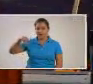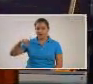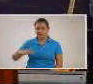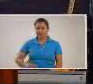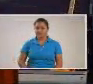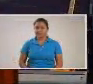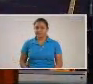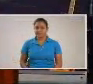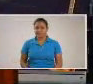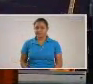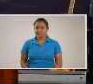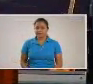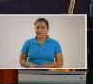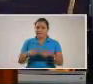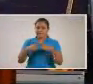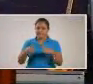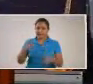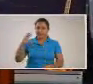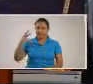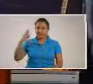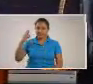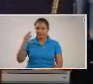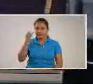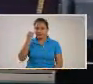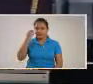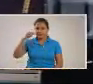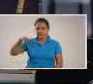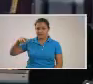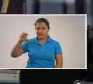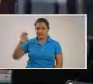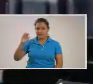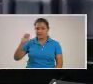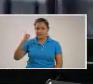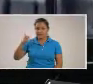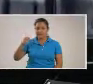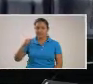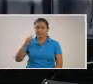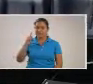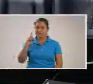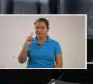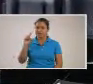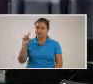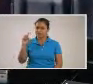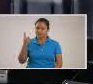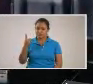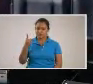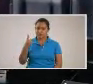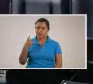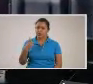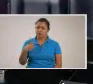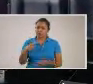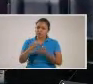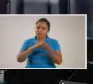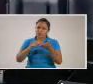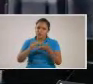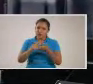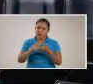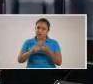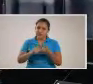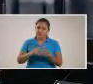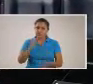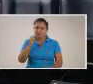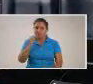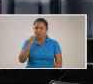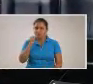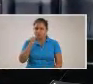Pero Crimea es el único territorio prácticamente en dominio ruso, y ahí se encuentra